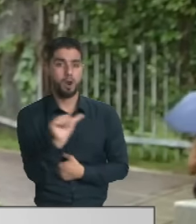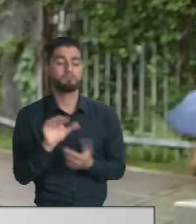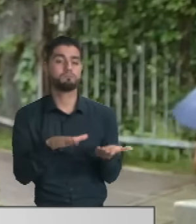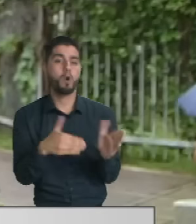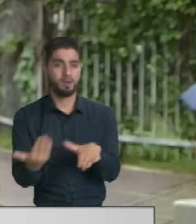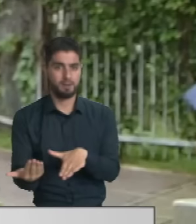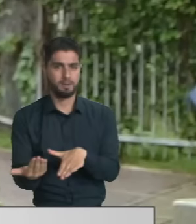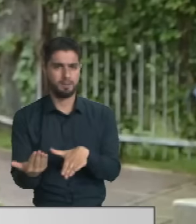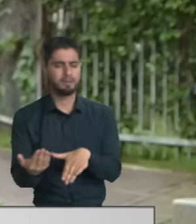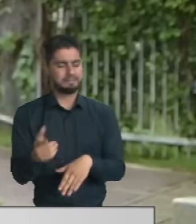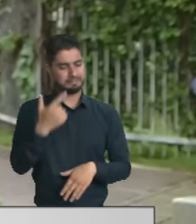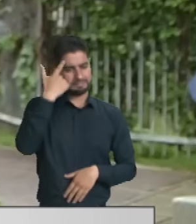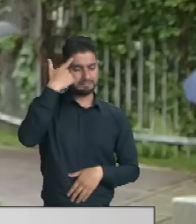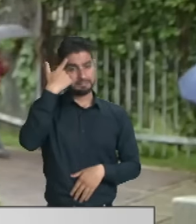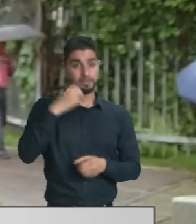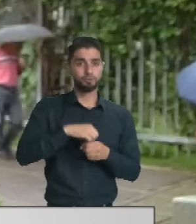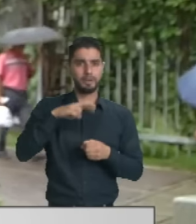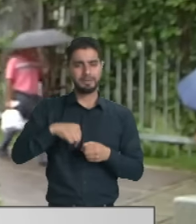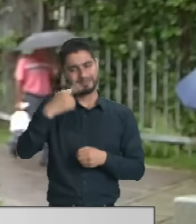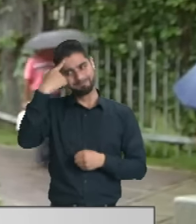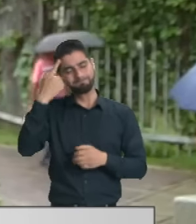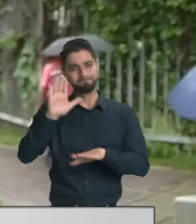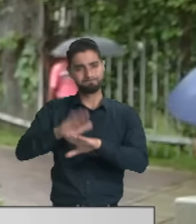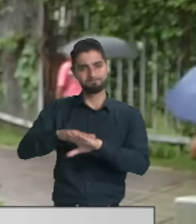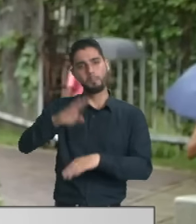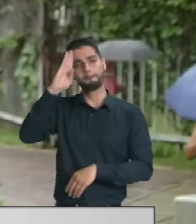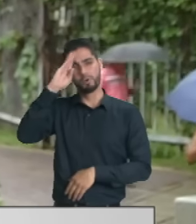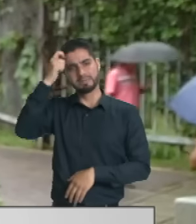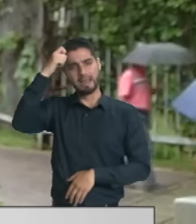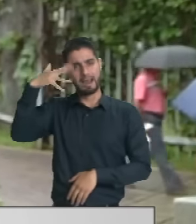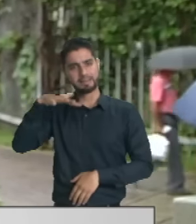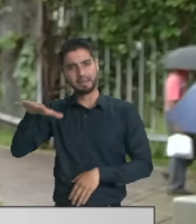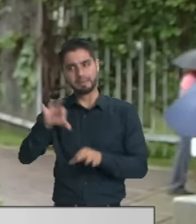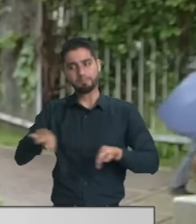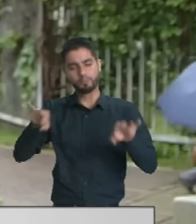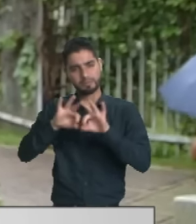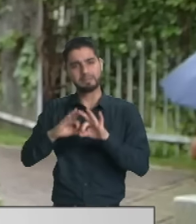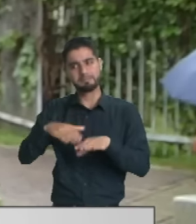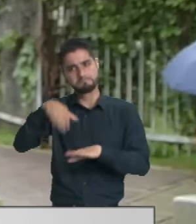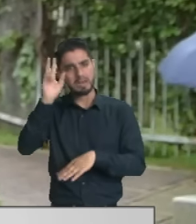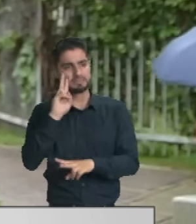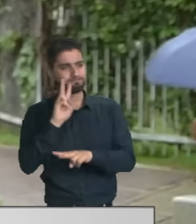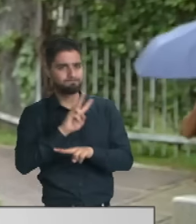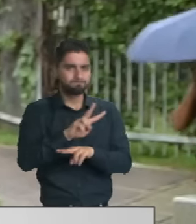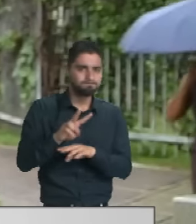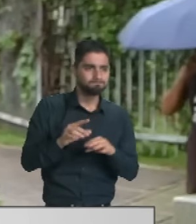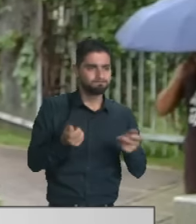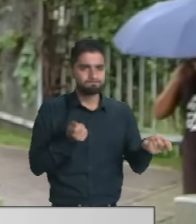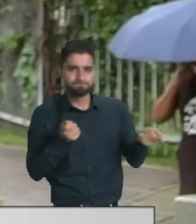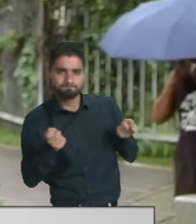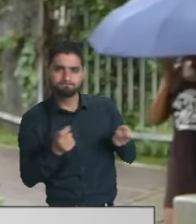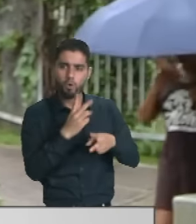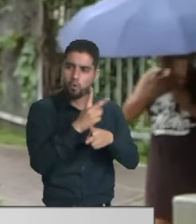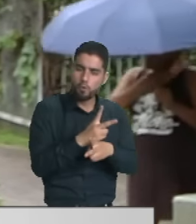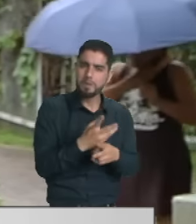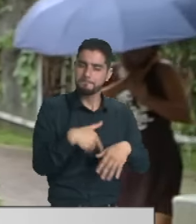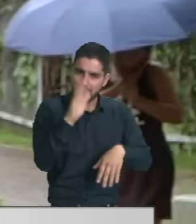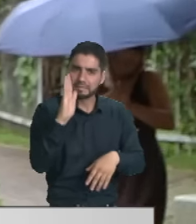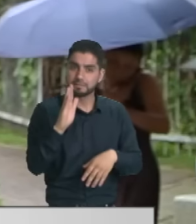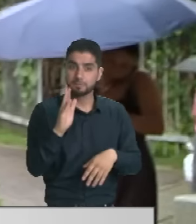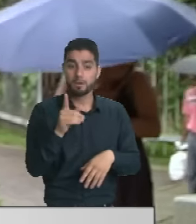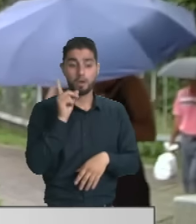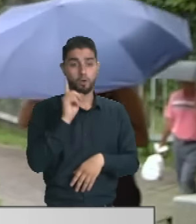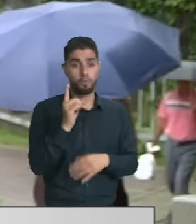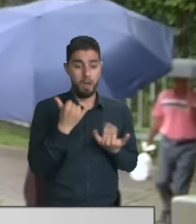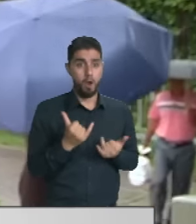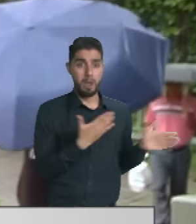parte de la Policía Metropolitana de Cartagena en los diferentes barrios. Se registra esta inseguridad en medio y pese al plan Titán